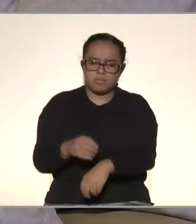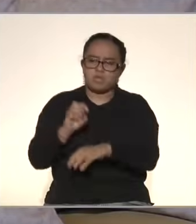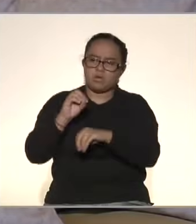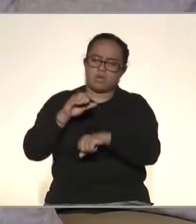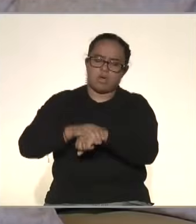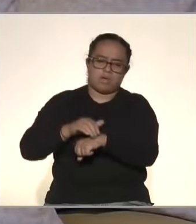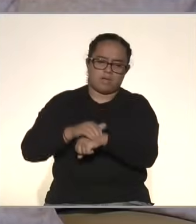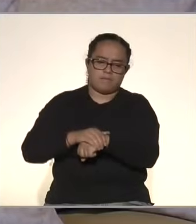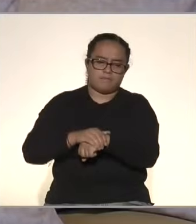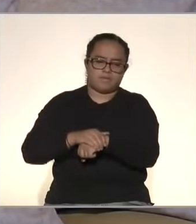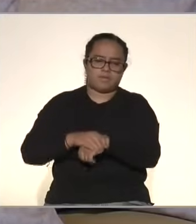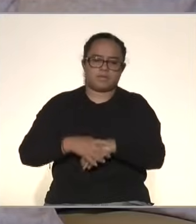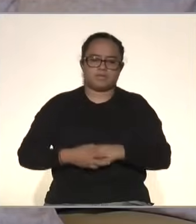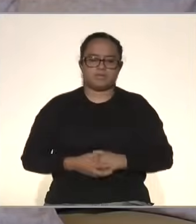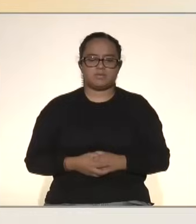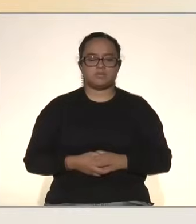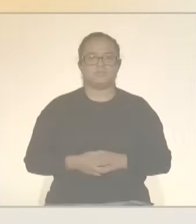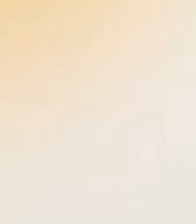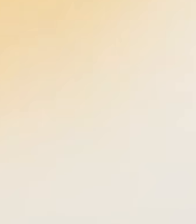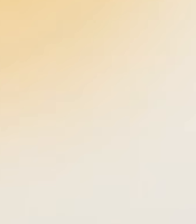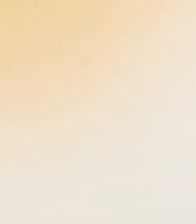amigos.